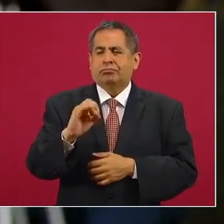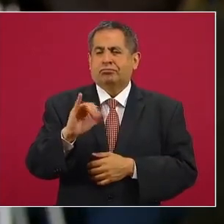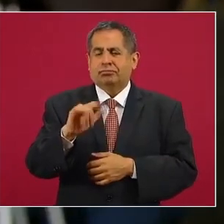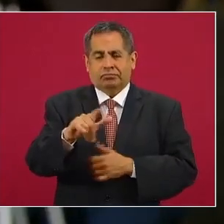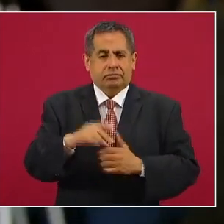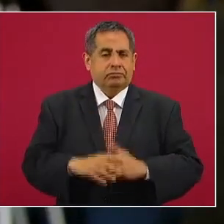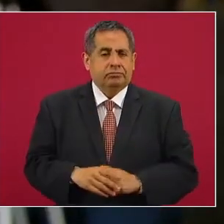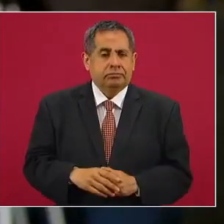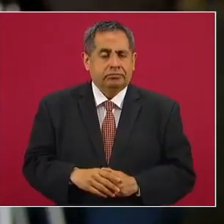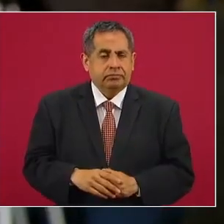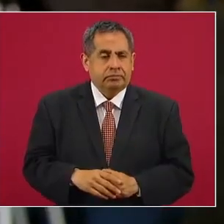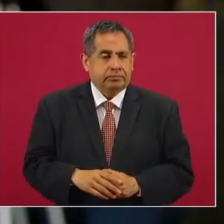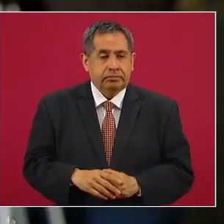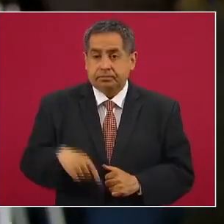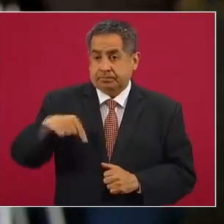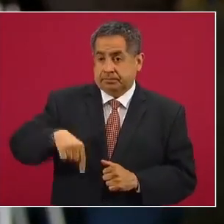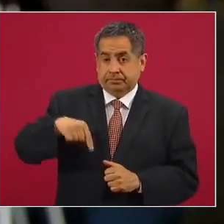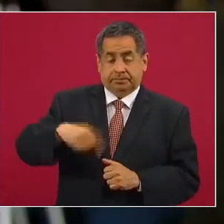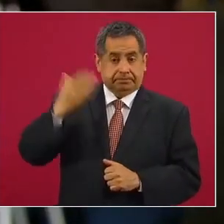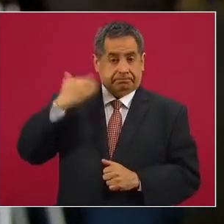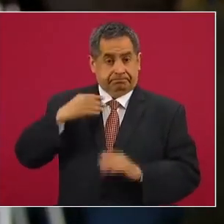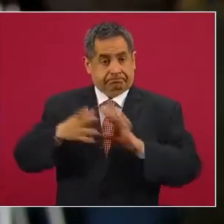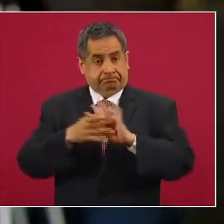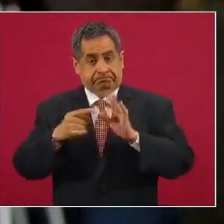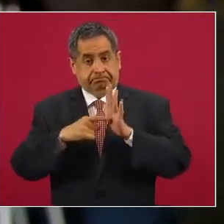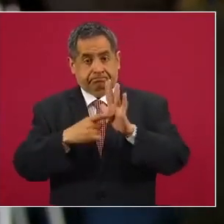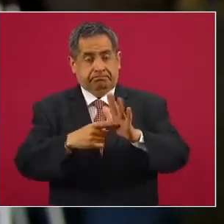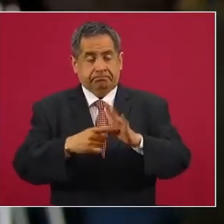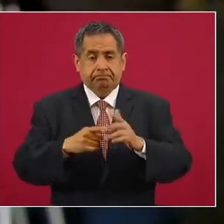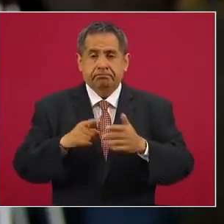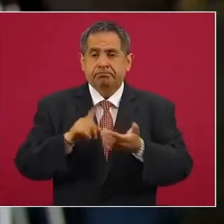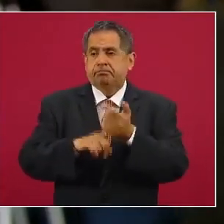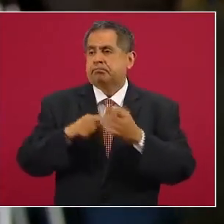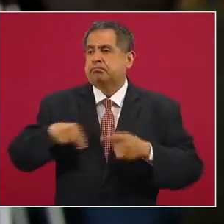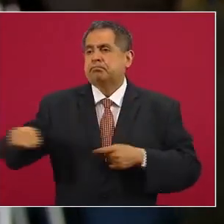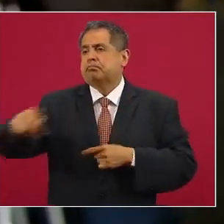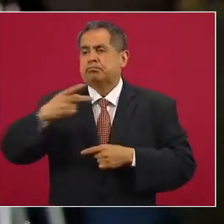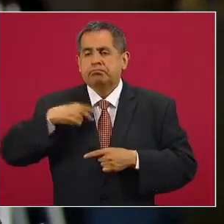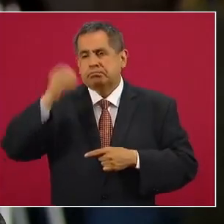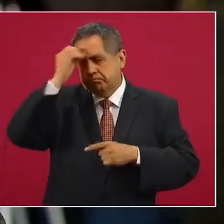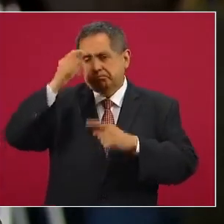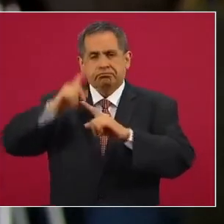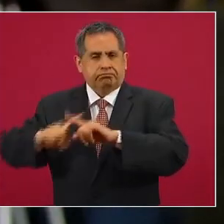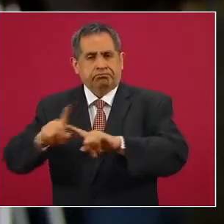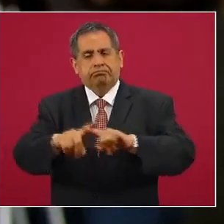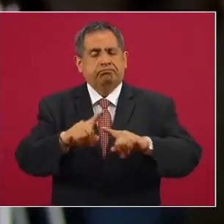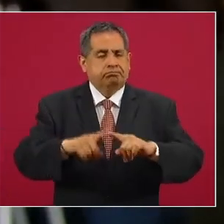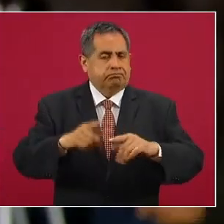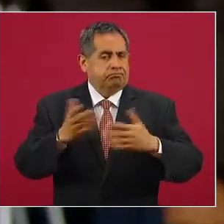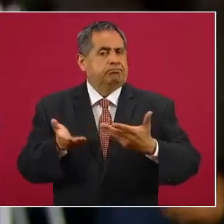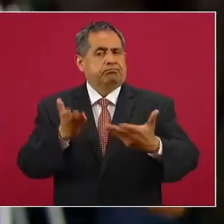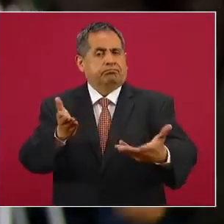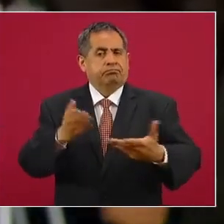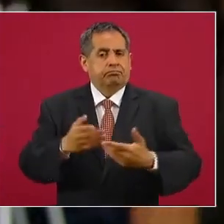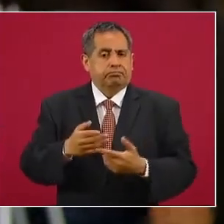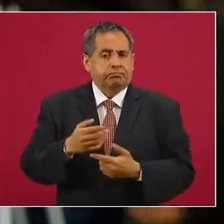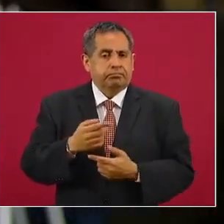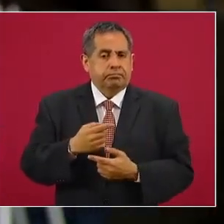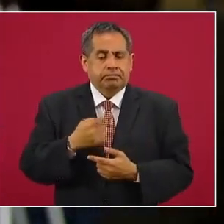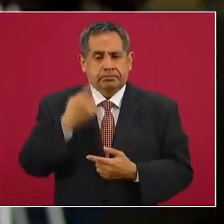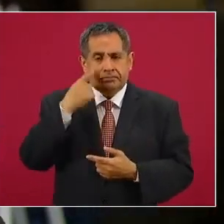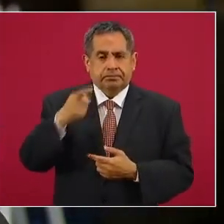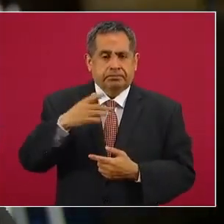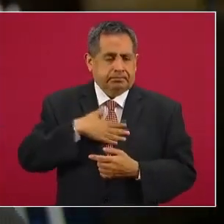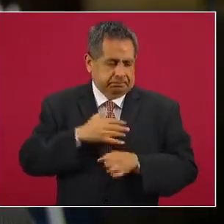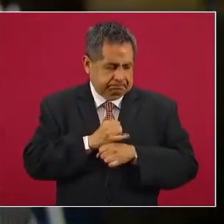nos presentó en este espacio un análisis de géneros de opinión. Le comparto con usted datos de mi